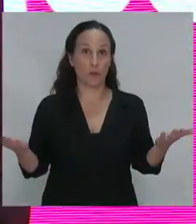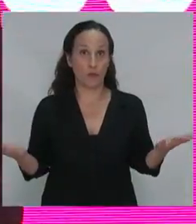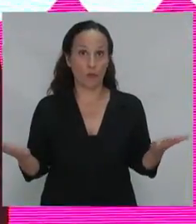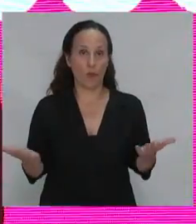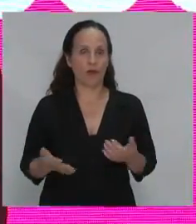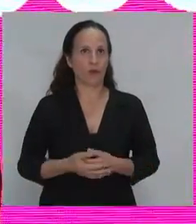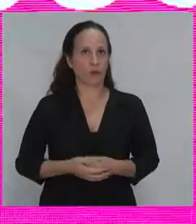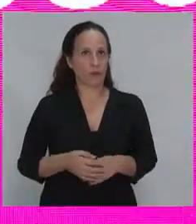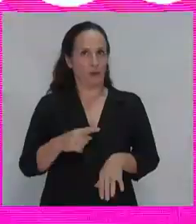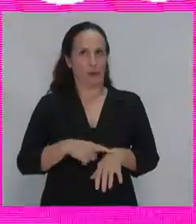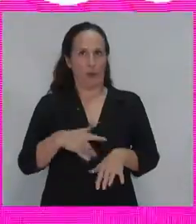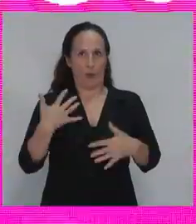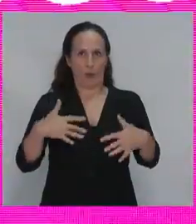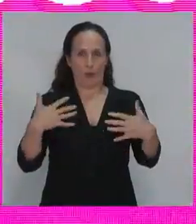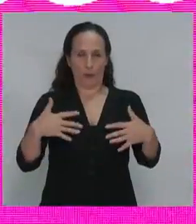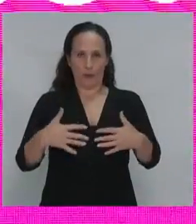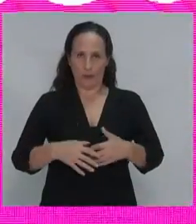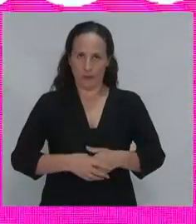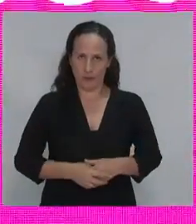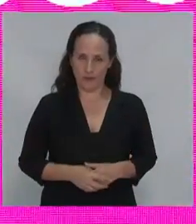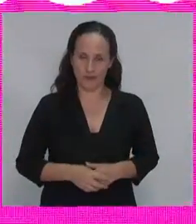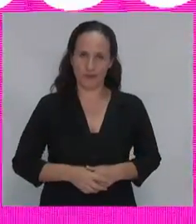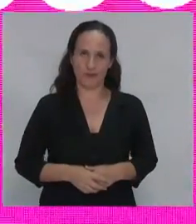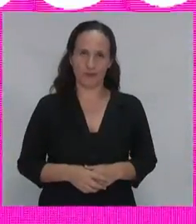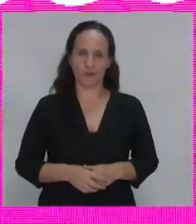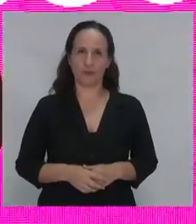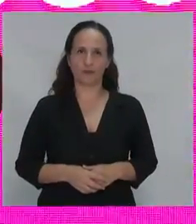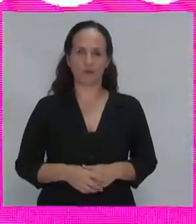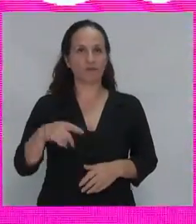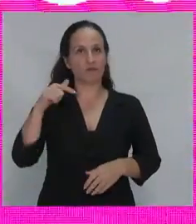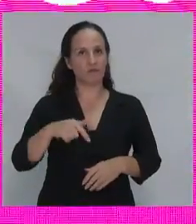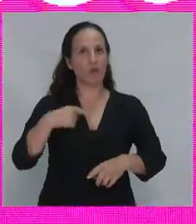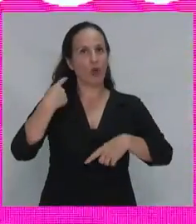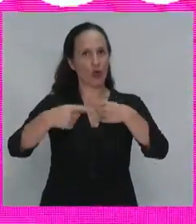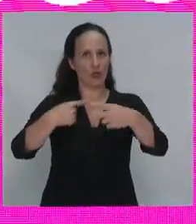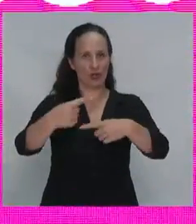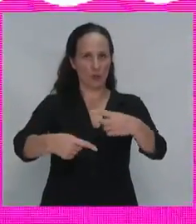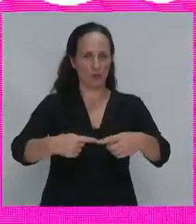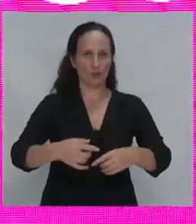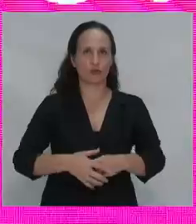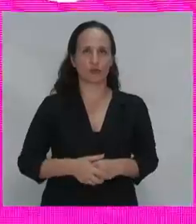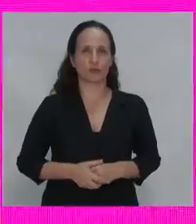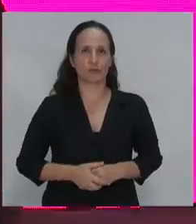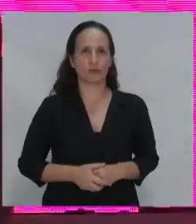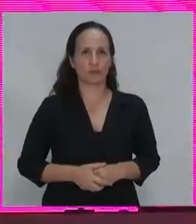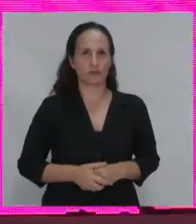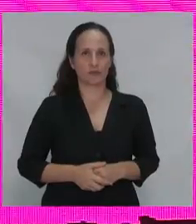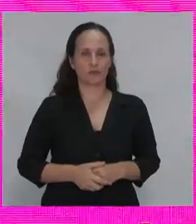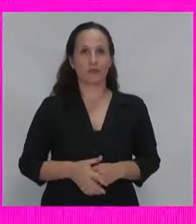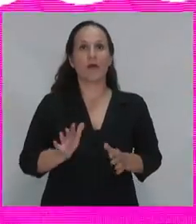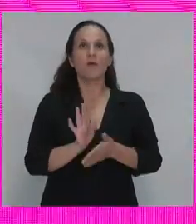llegó el momento vamos a continuar oa